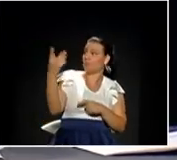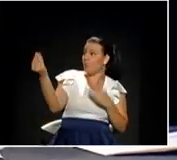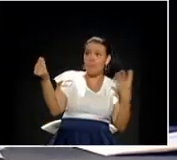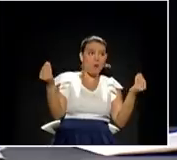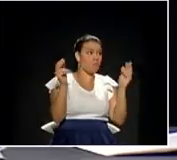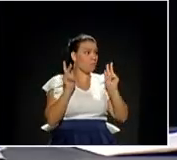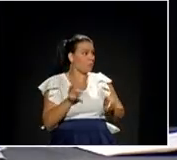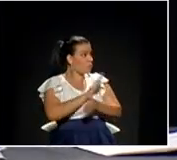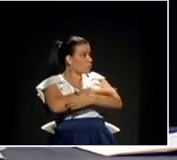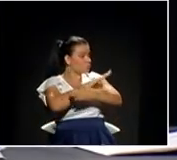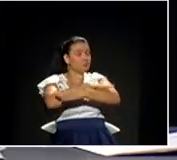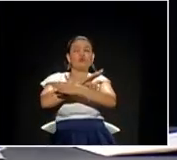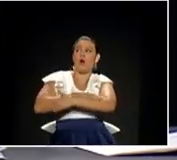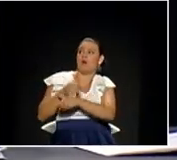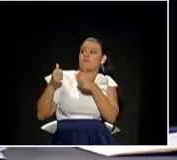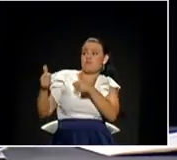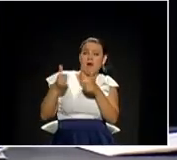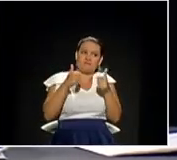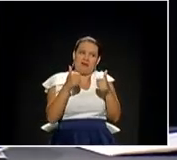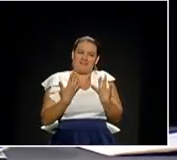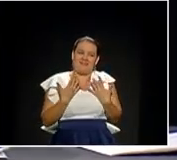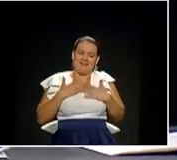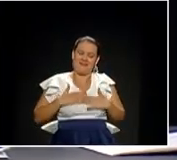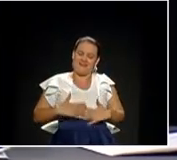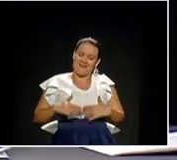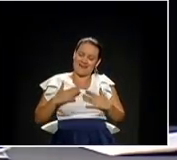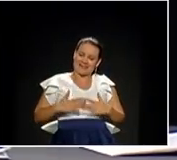juicios físicos quietos